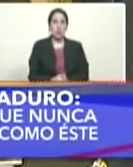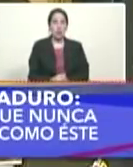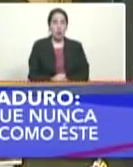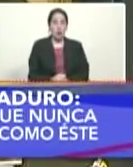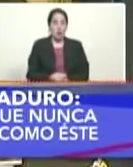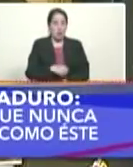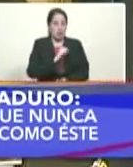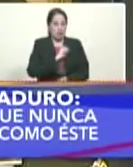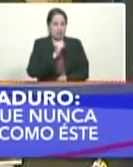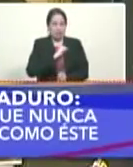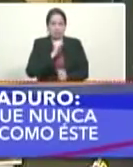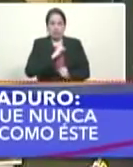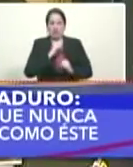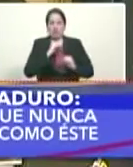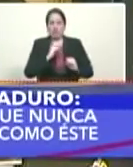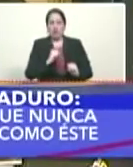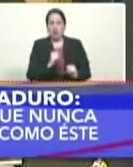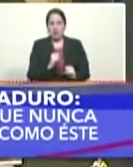acero